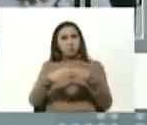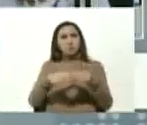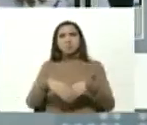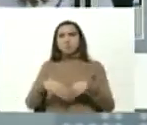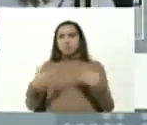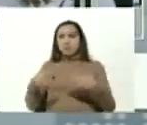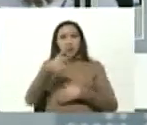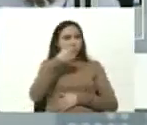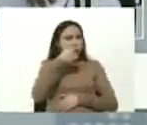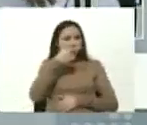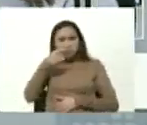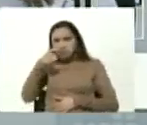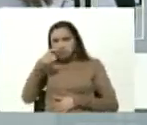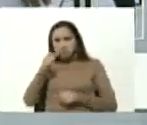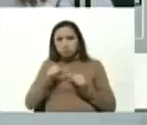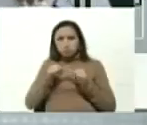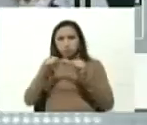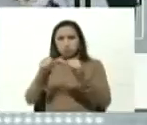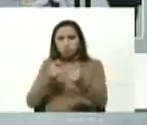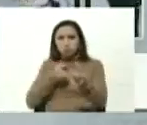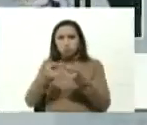la vigilancia,